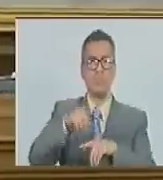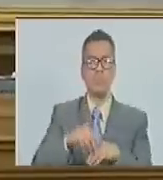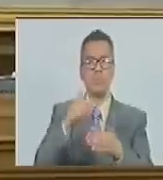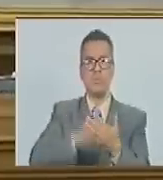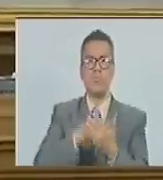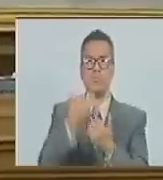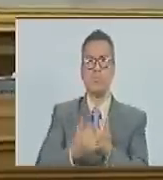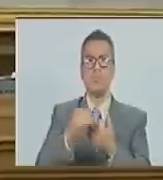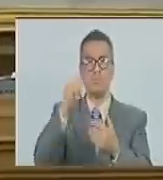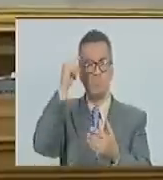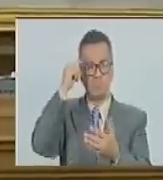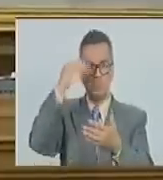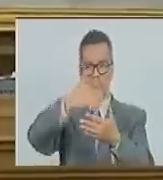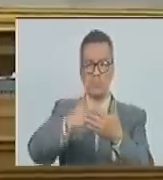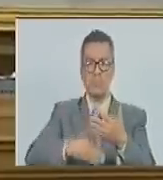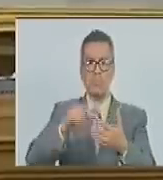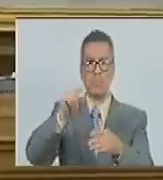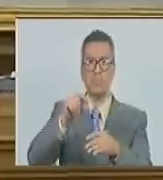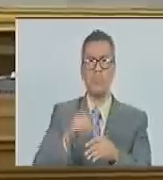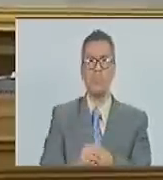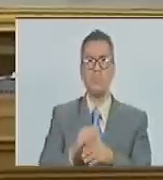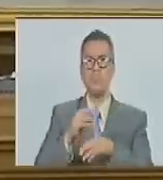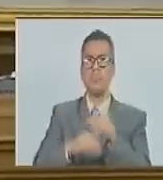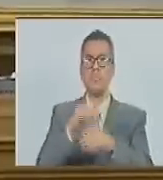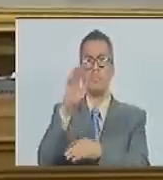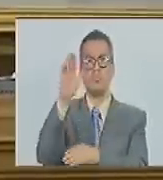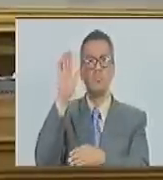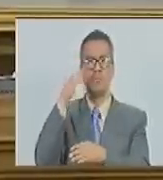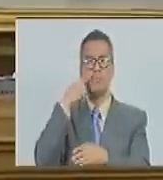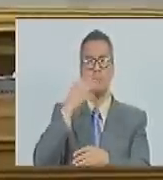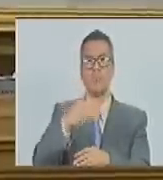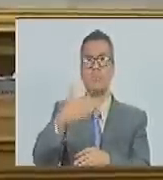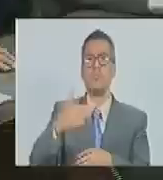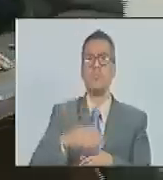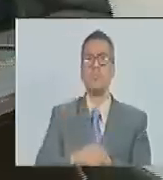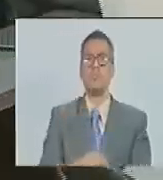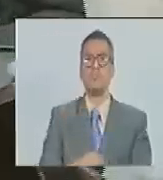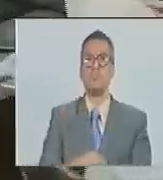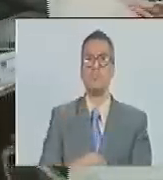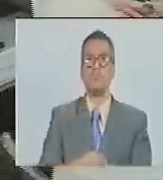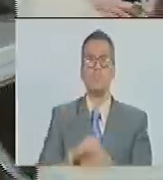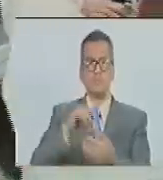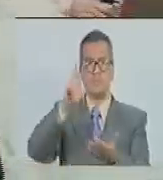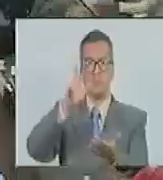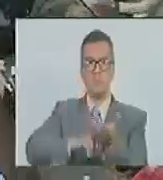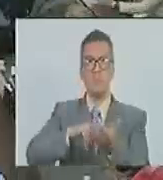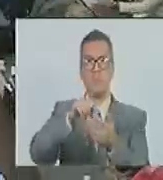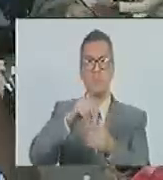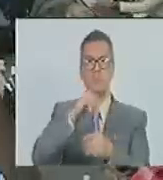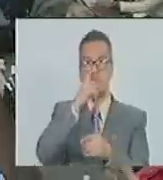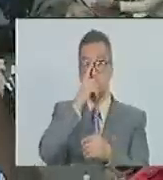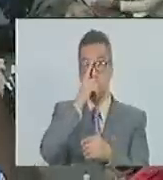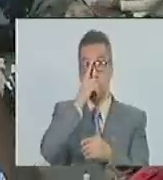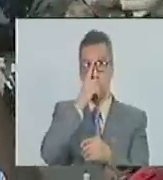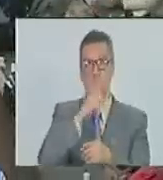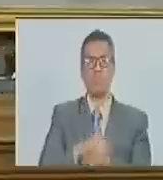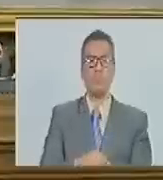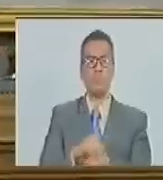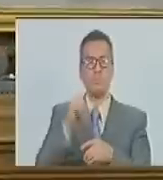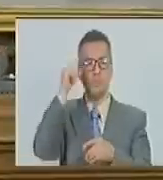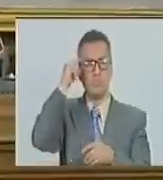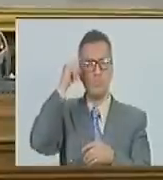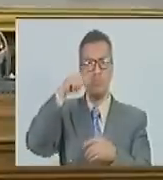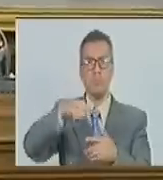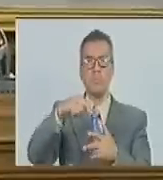el proyecto de orden del día presentado, sírvanse a manifestarlo con la señal de costumbre. Queda aprobado el